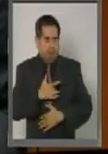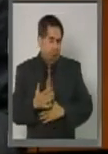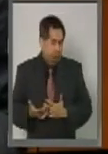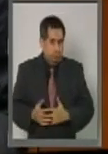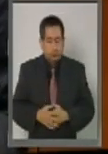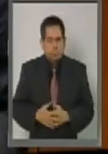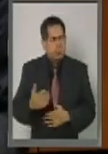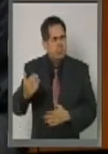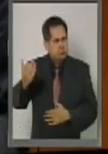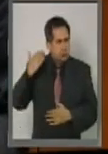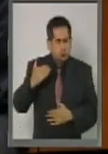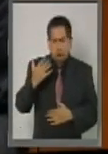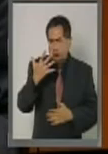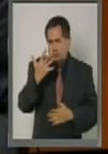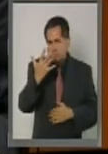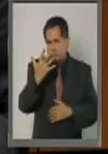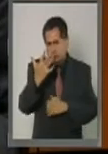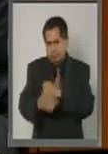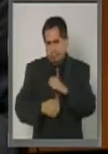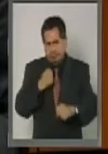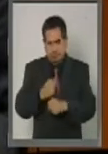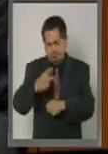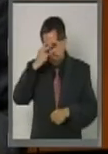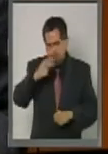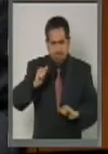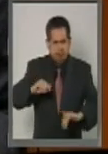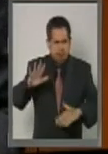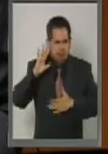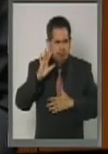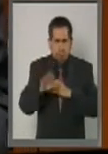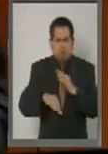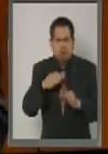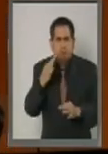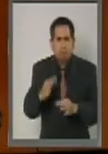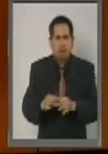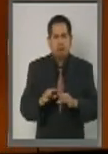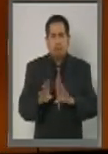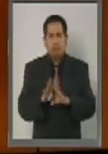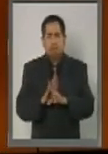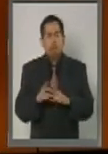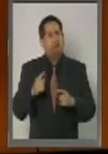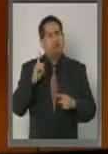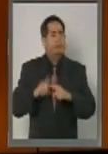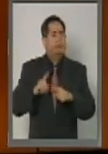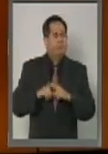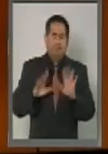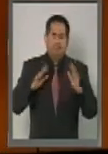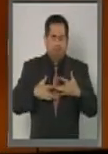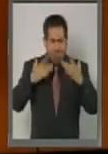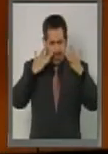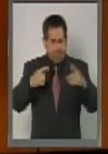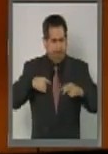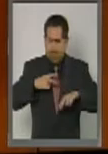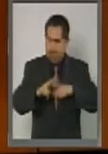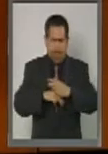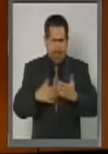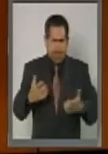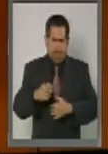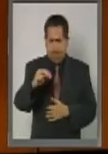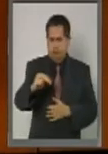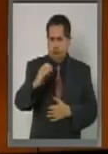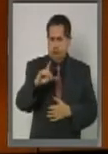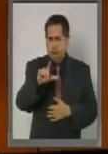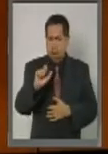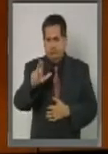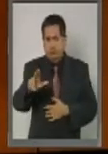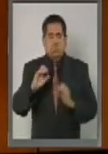años, México asumió un compromiso voluntario y libre de renunciar a la posesión, la fabricación, el almacenamiento y el